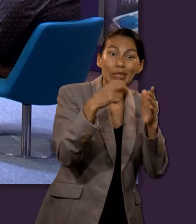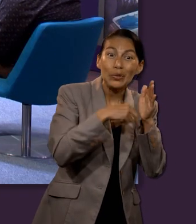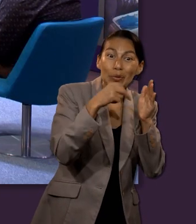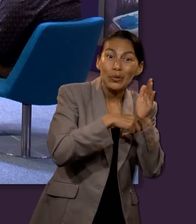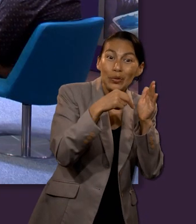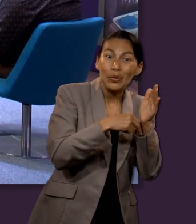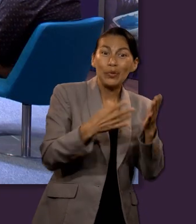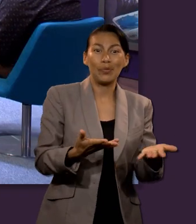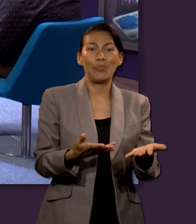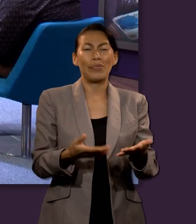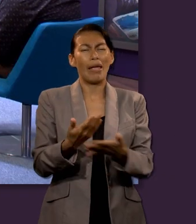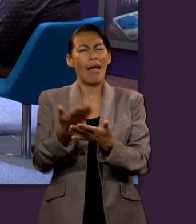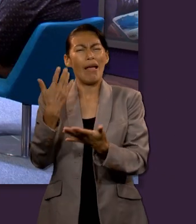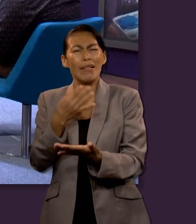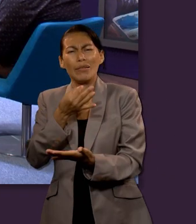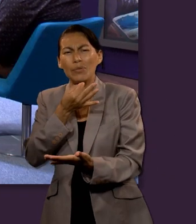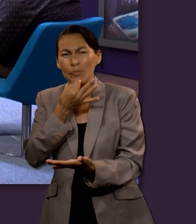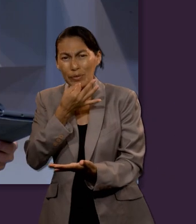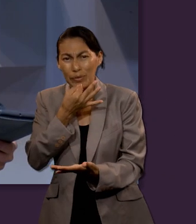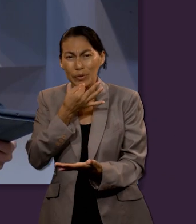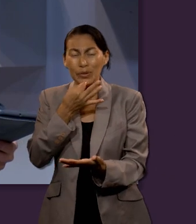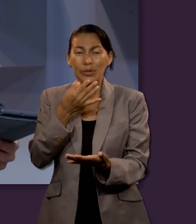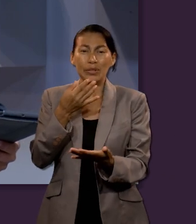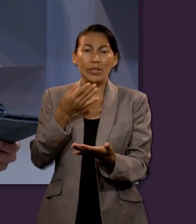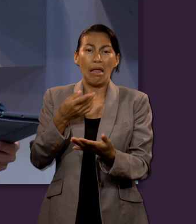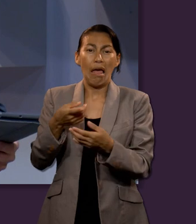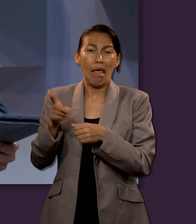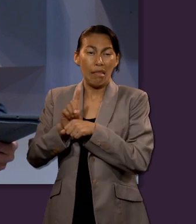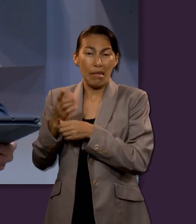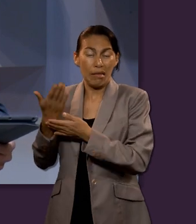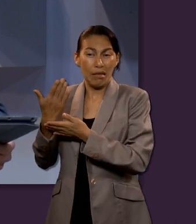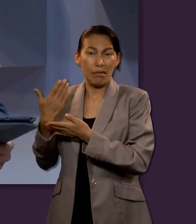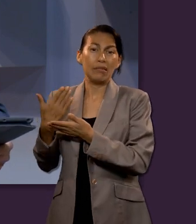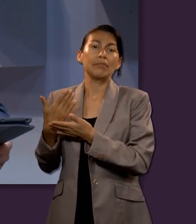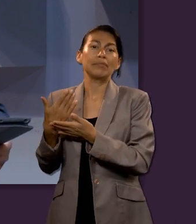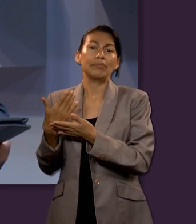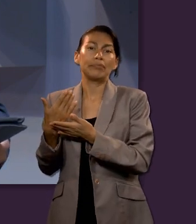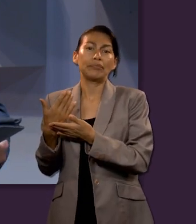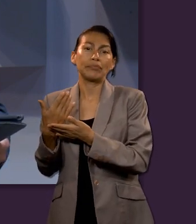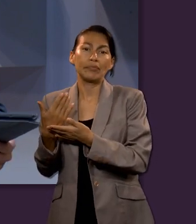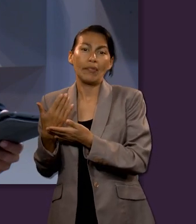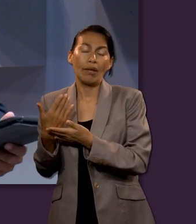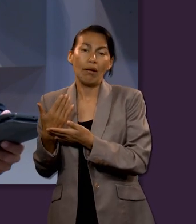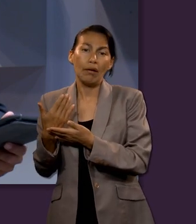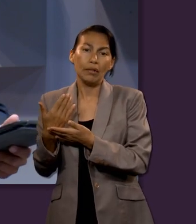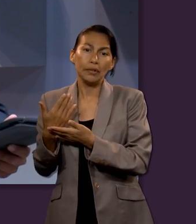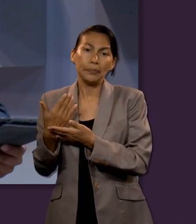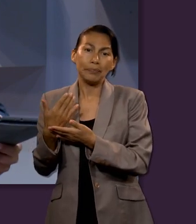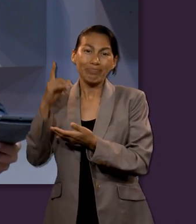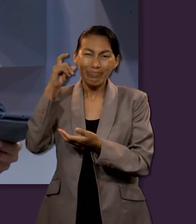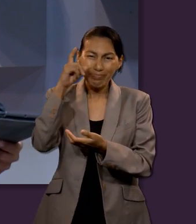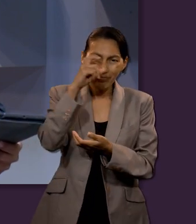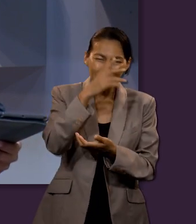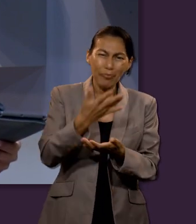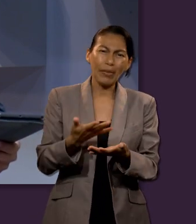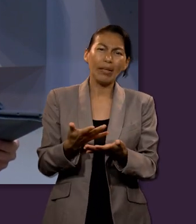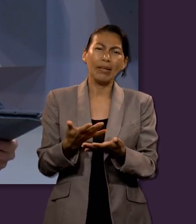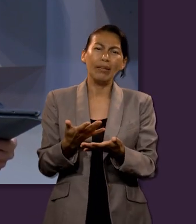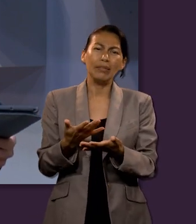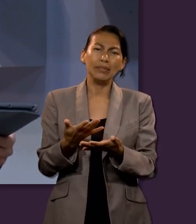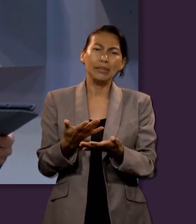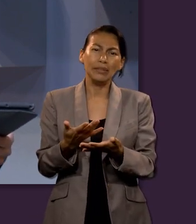había aún momentos antes días antes había ha pasado un episodio